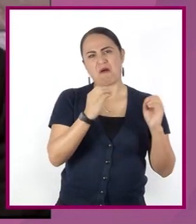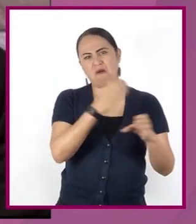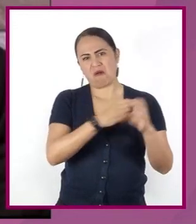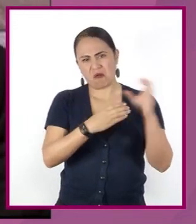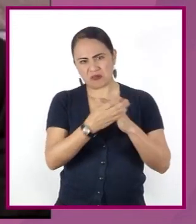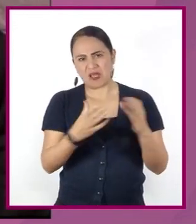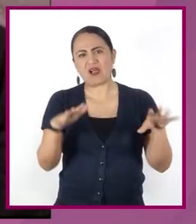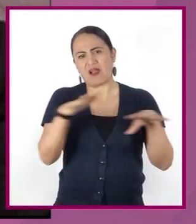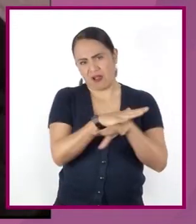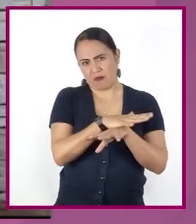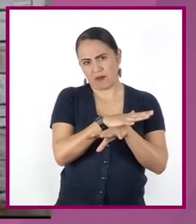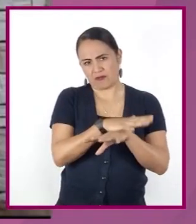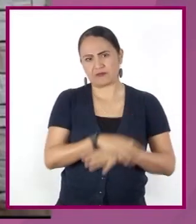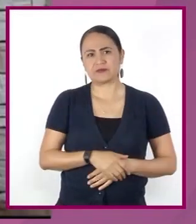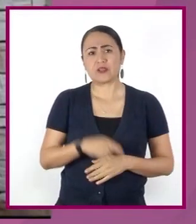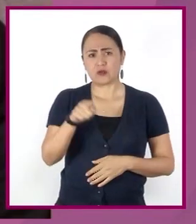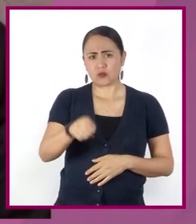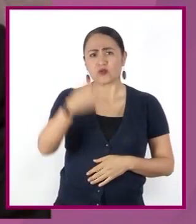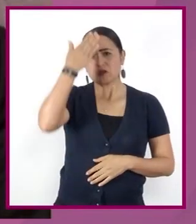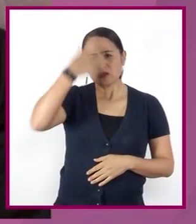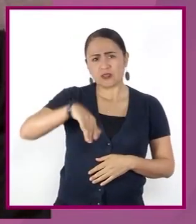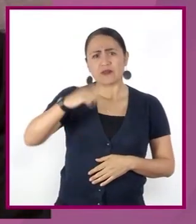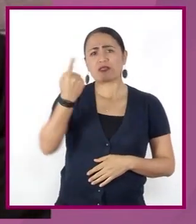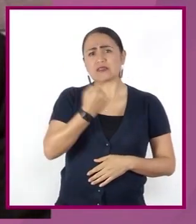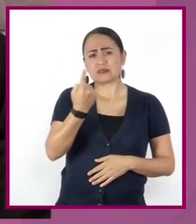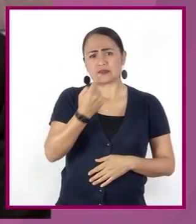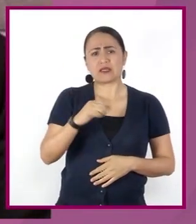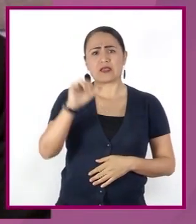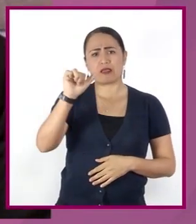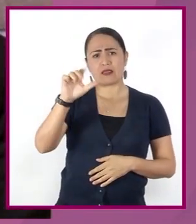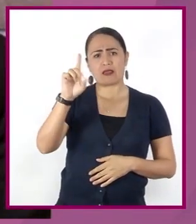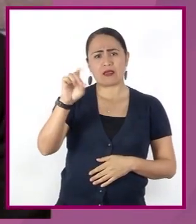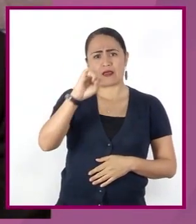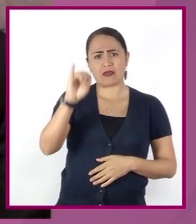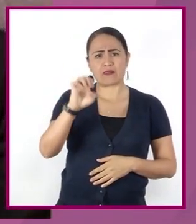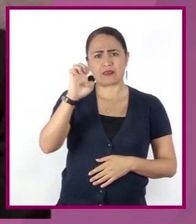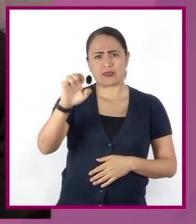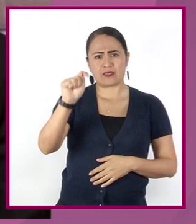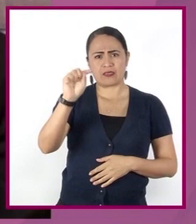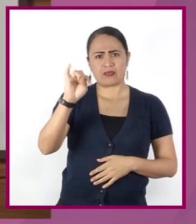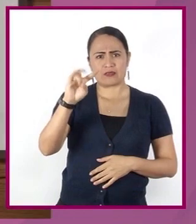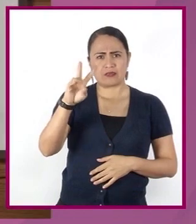modifican. ¿Sabías que la palabra adjetivo surge del latín